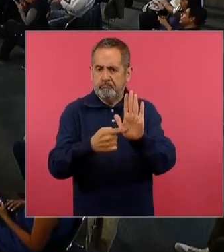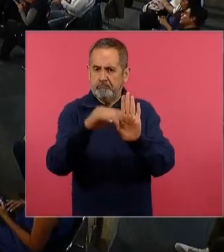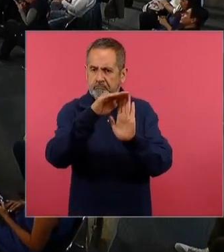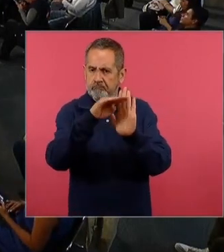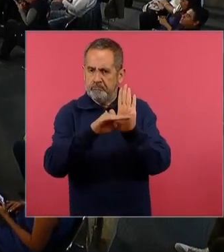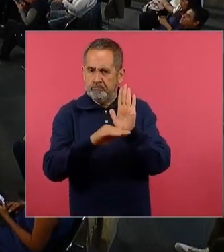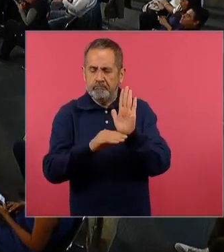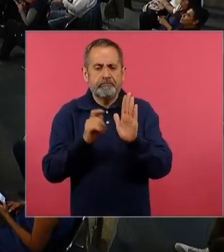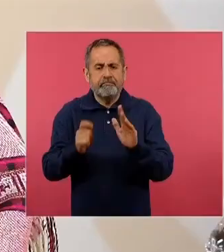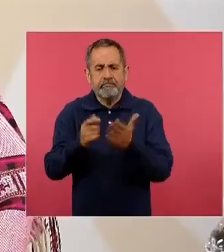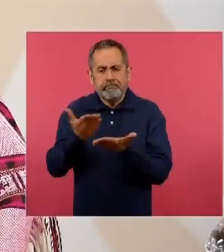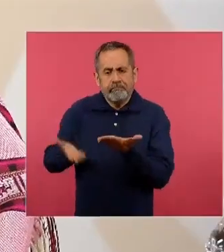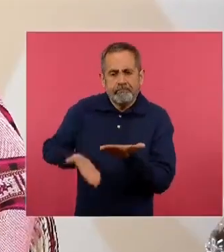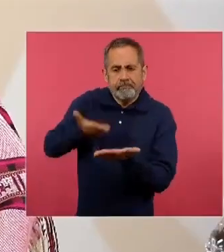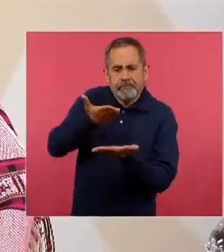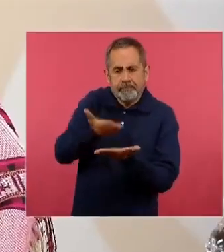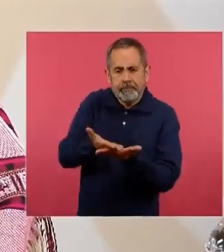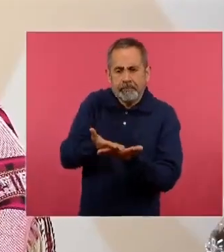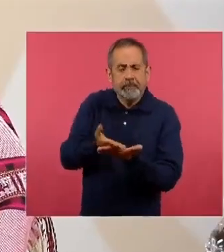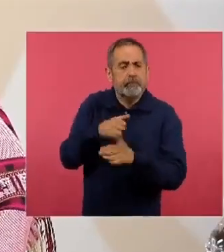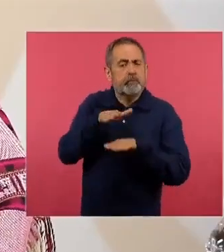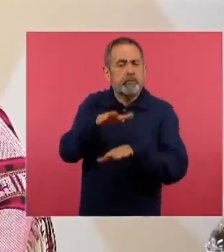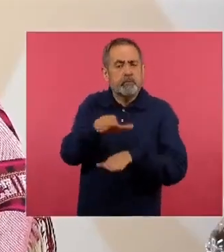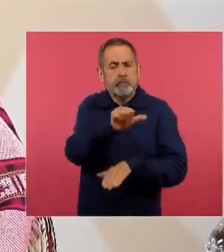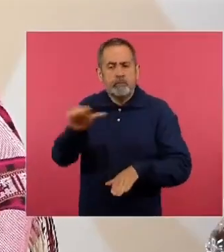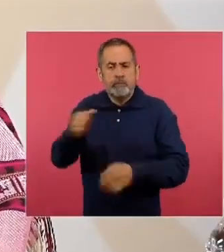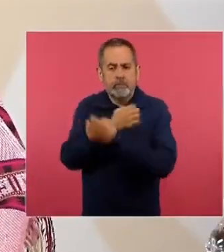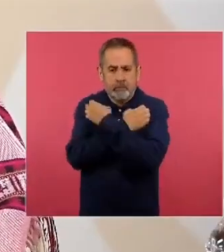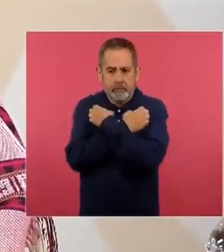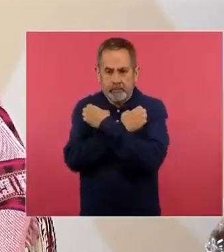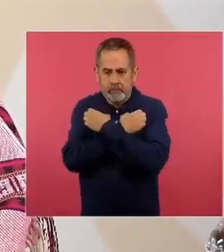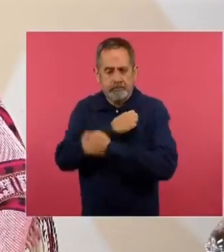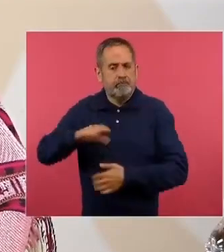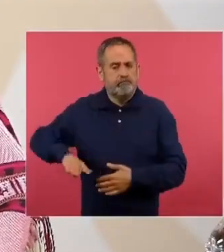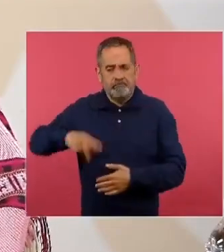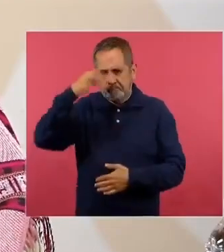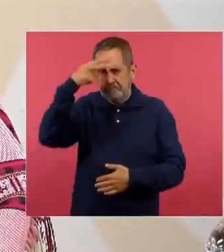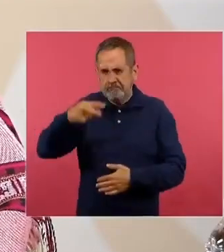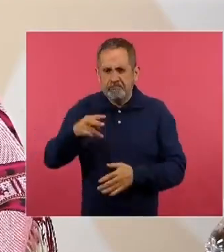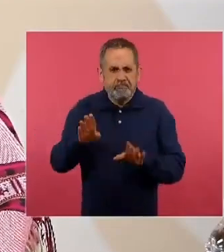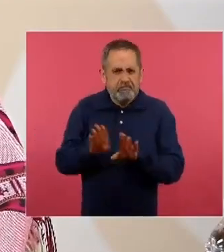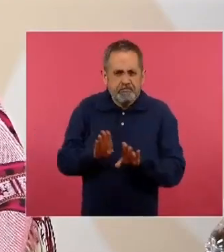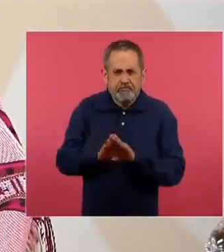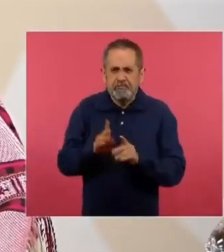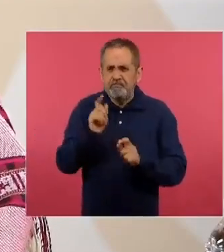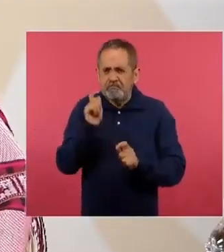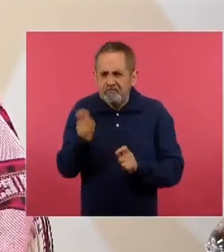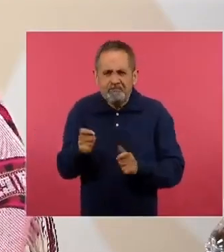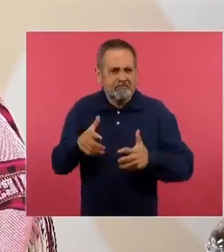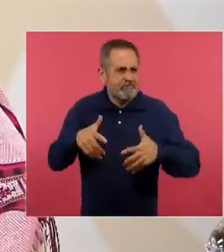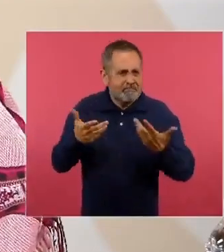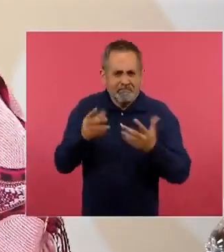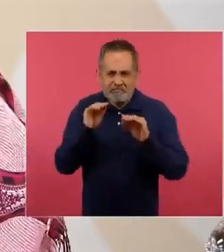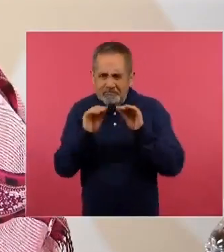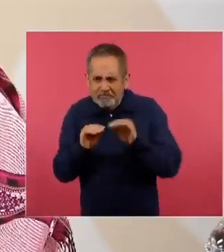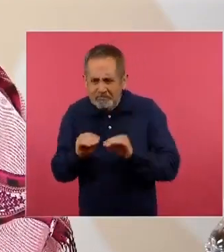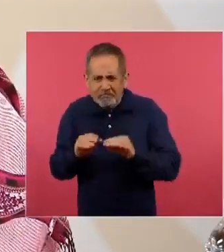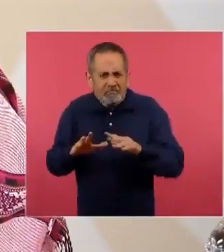la propuesta educativa del Gobierno de México. ¿En qué consiste? ¿Cómo se construyó? ¿En qué